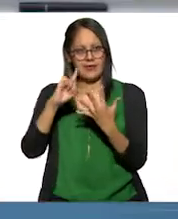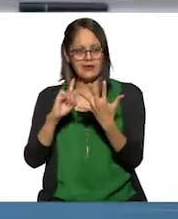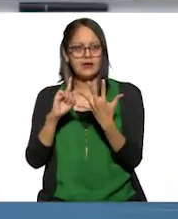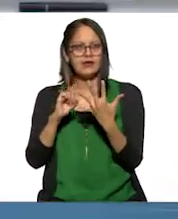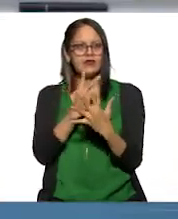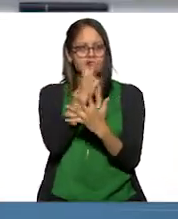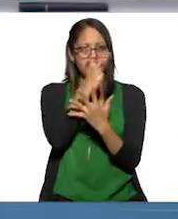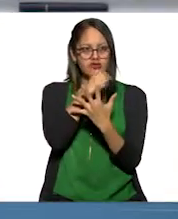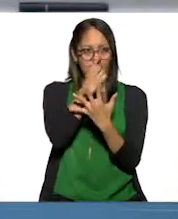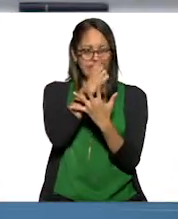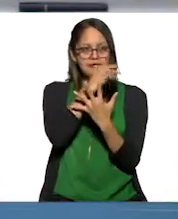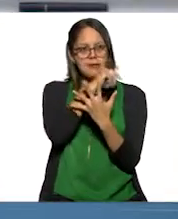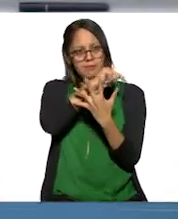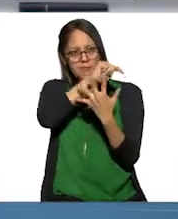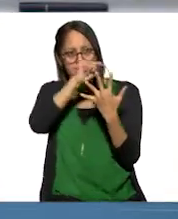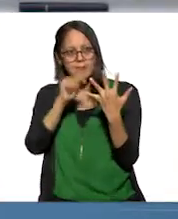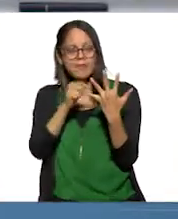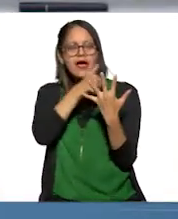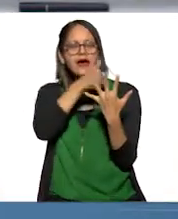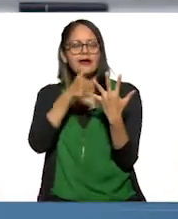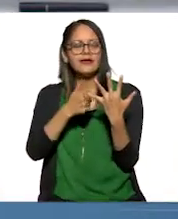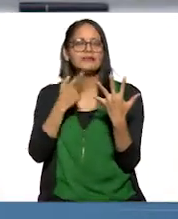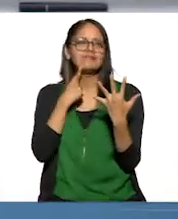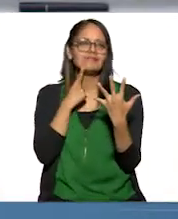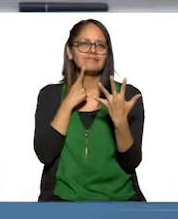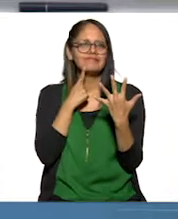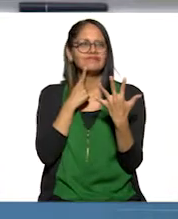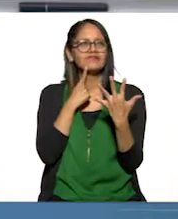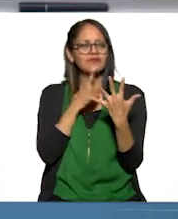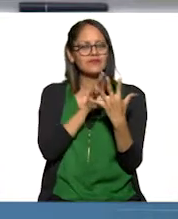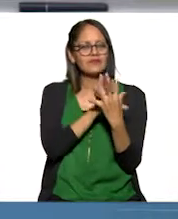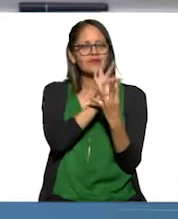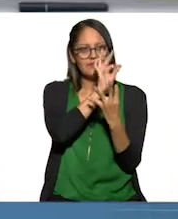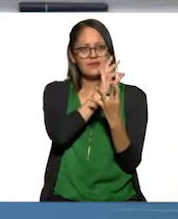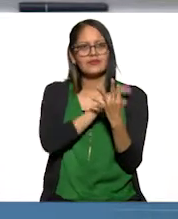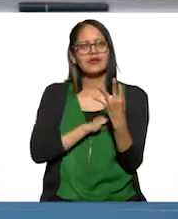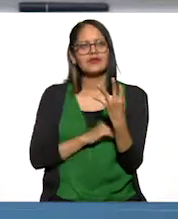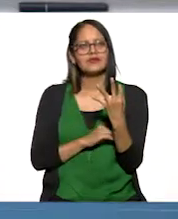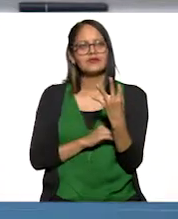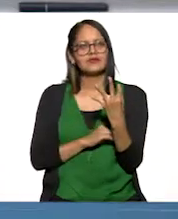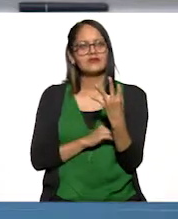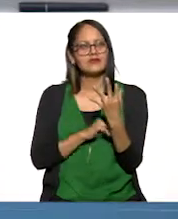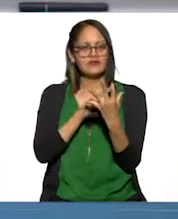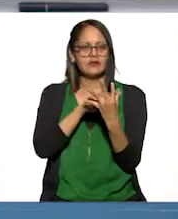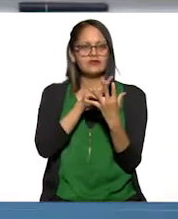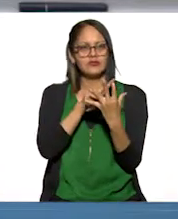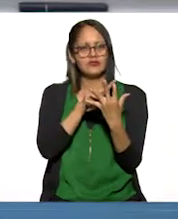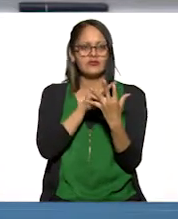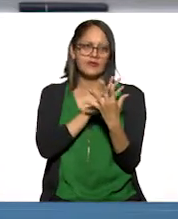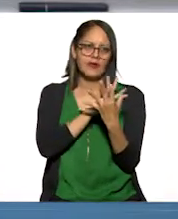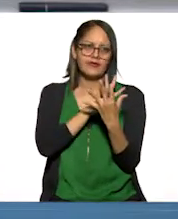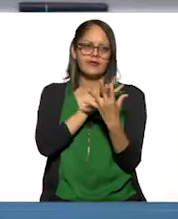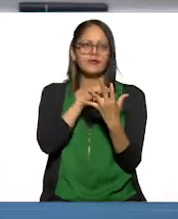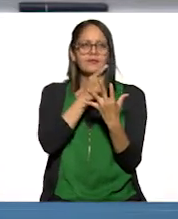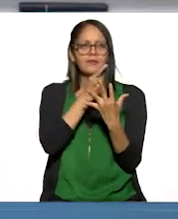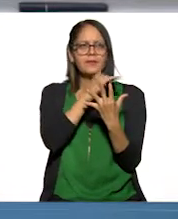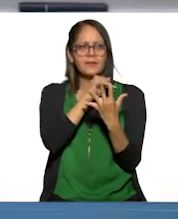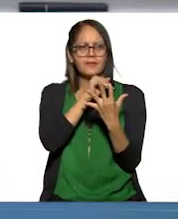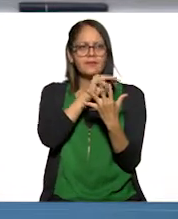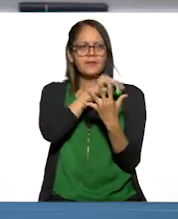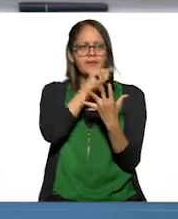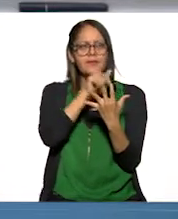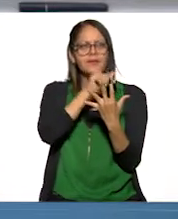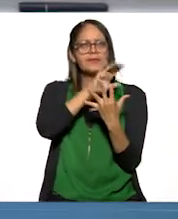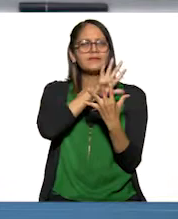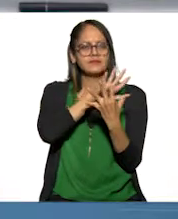de 2 horas y media cada día, en 2 días serían 2 y 2 son 4, media y